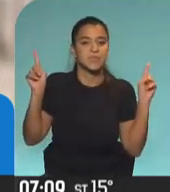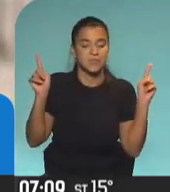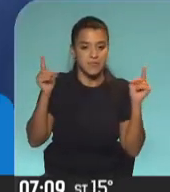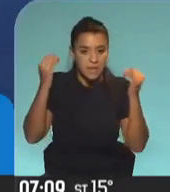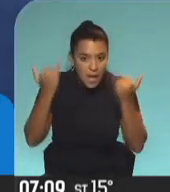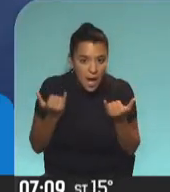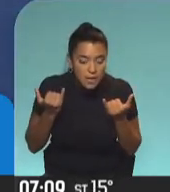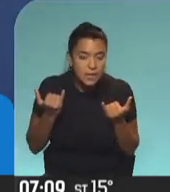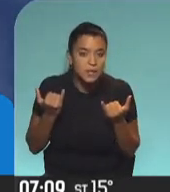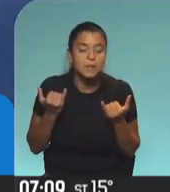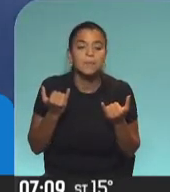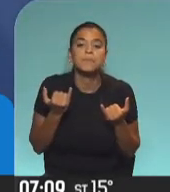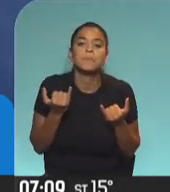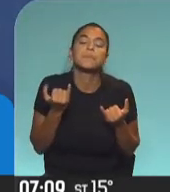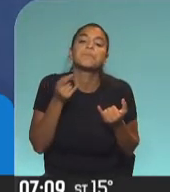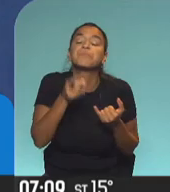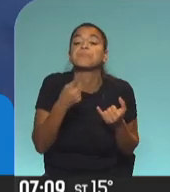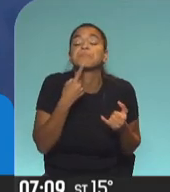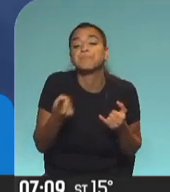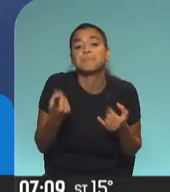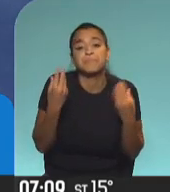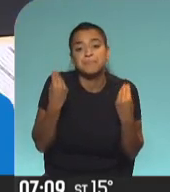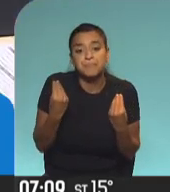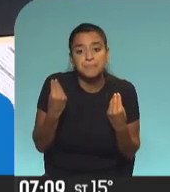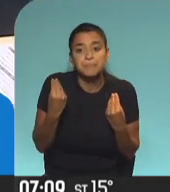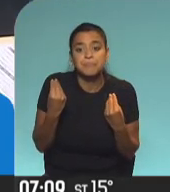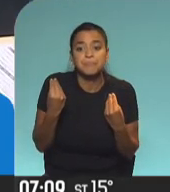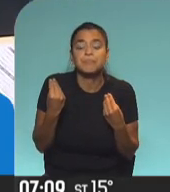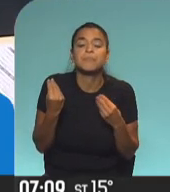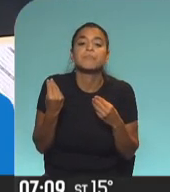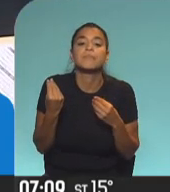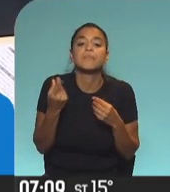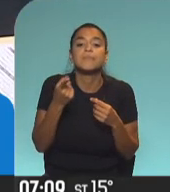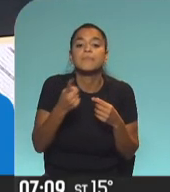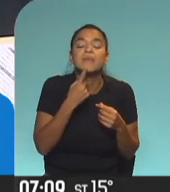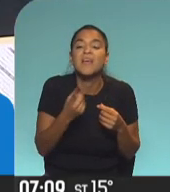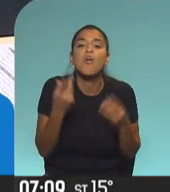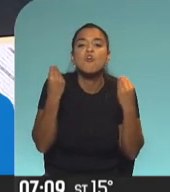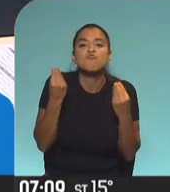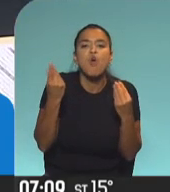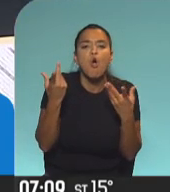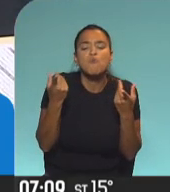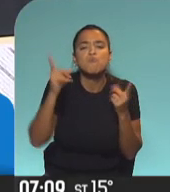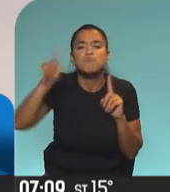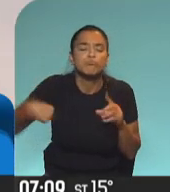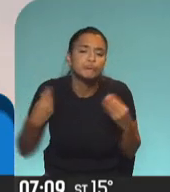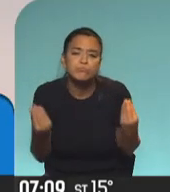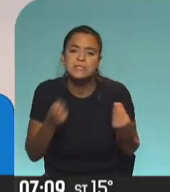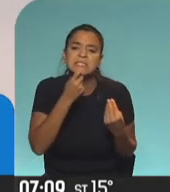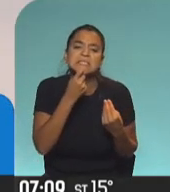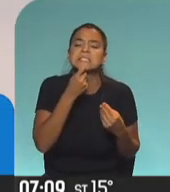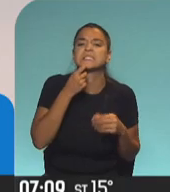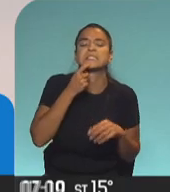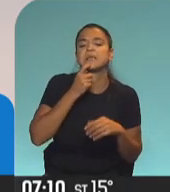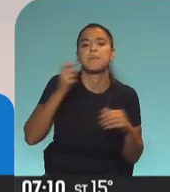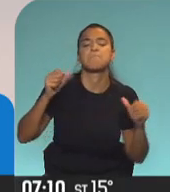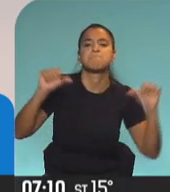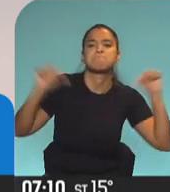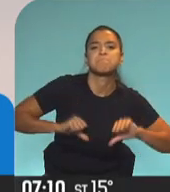aparecen mutantes que a priori no vamos a poder saber qué destino tienen, digamos, si son más patógenas, menos